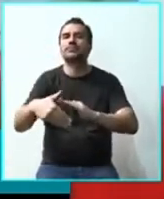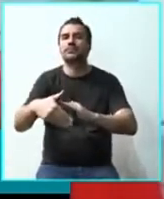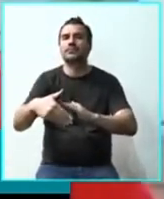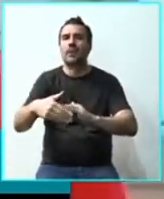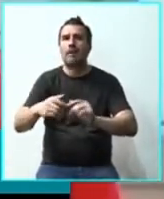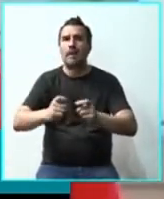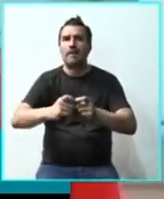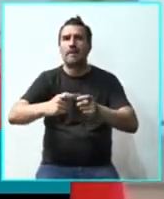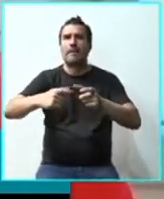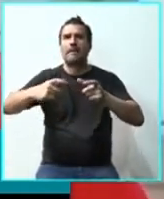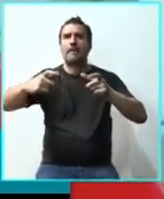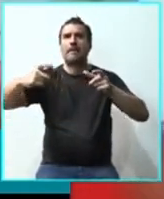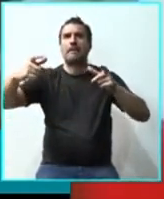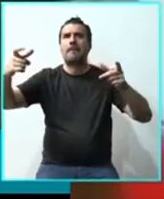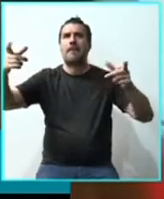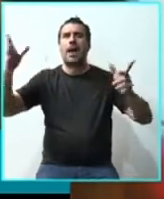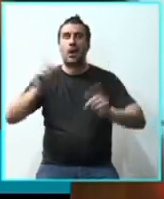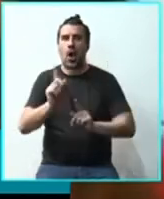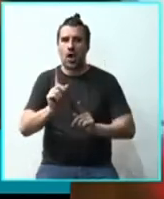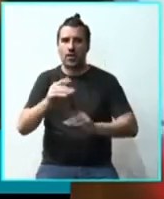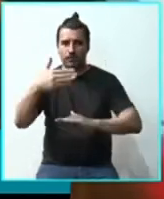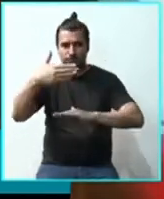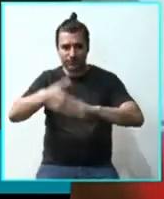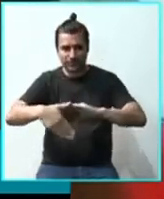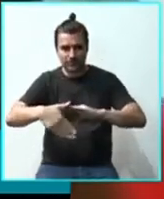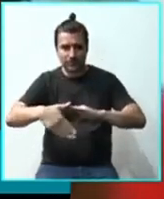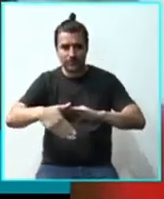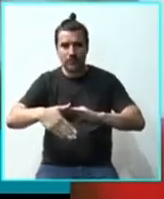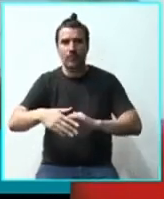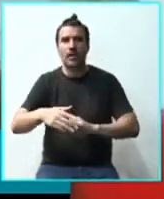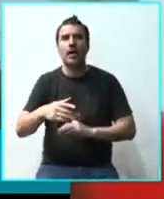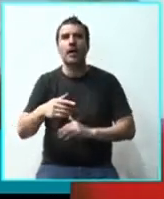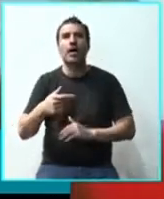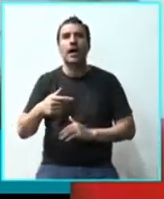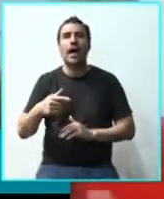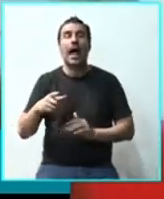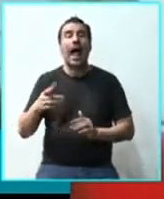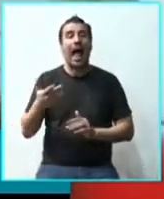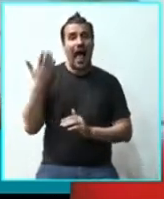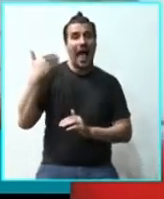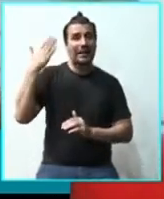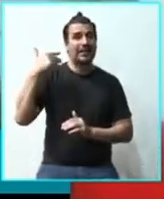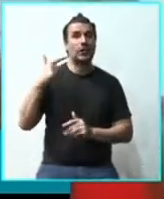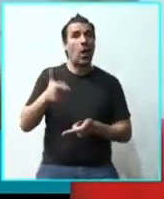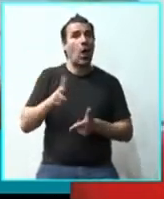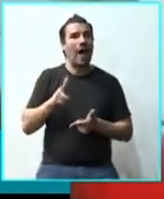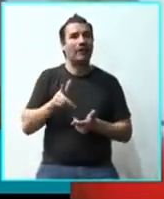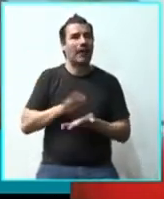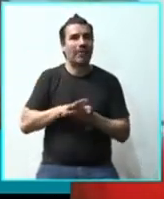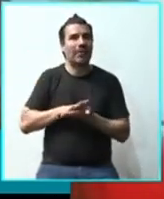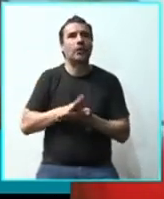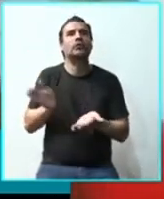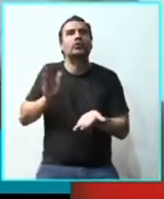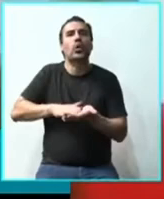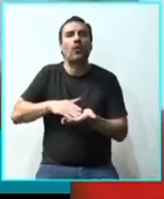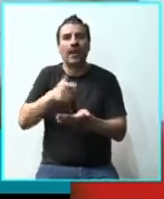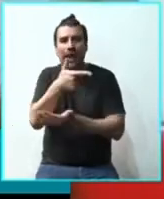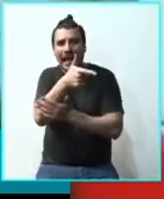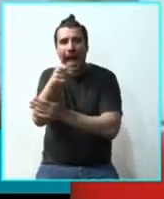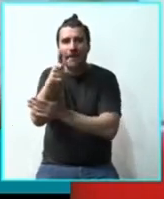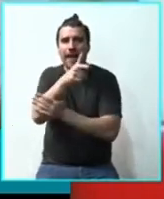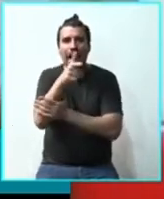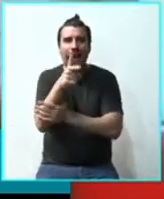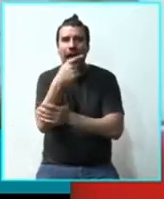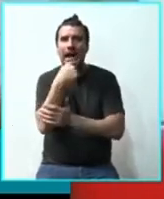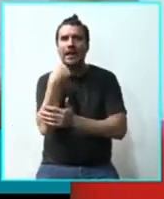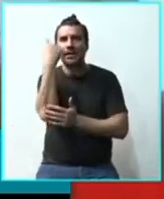Lo que no estaba en la ley anterior es el reconocimiento facial. Y ahí sí hay un debate, y hay un debate en el mundo, y hay un